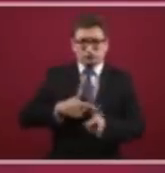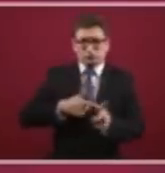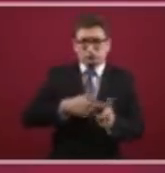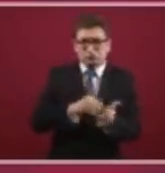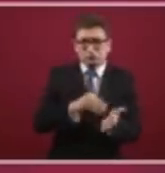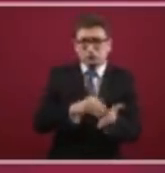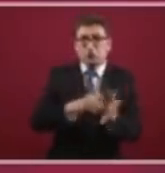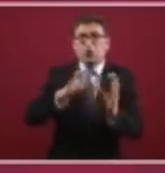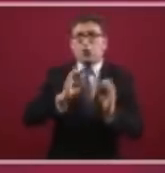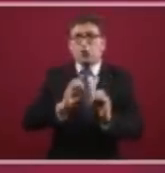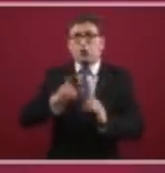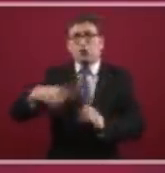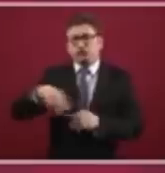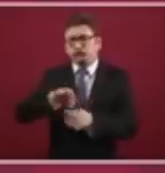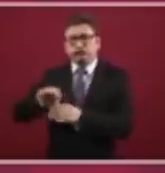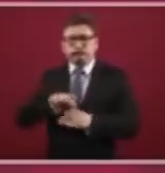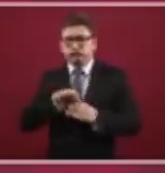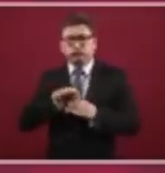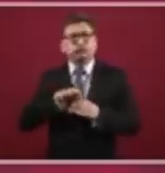es un